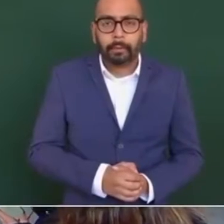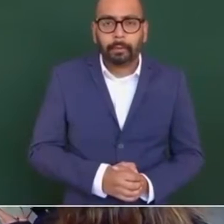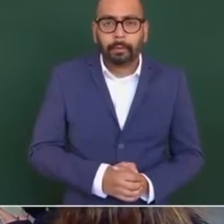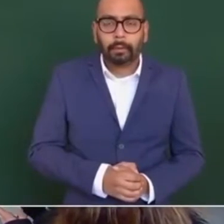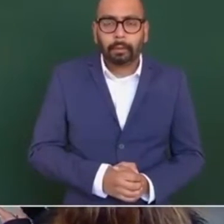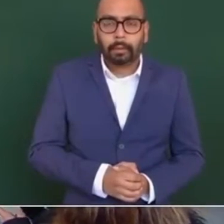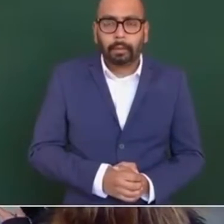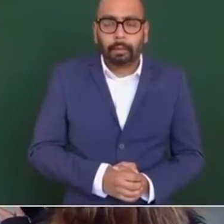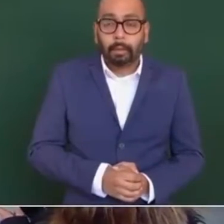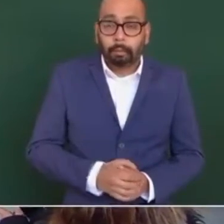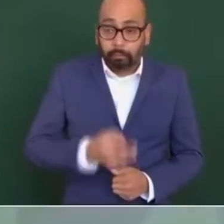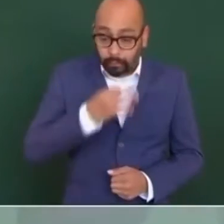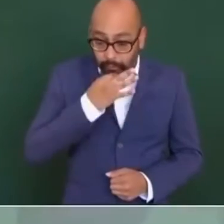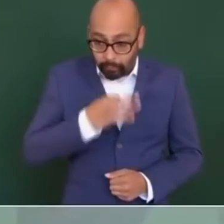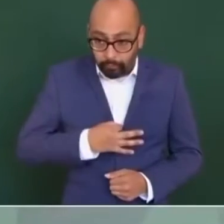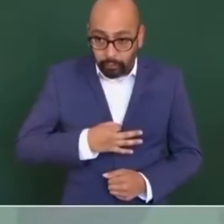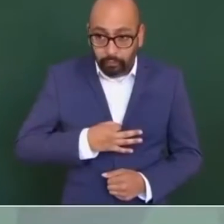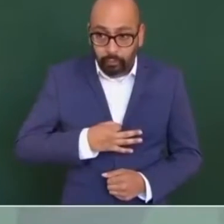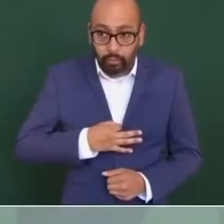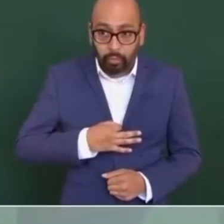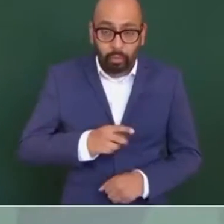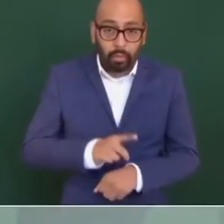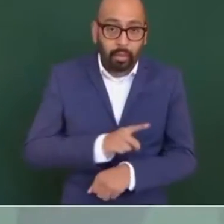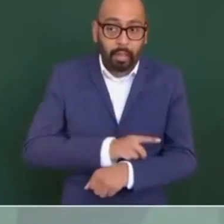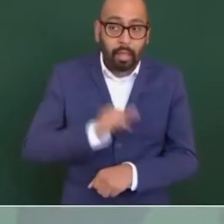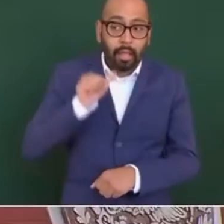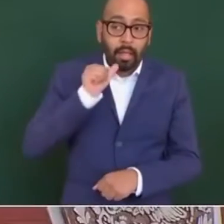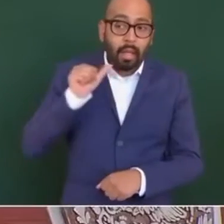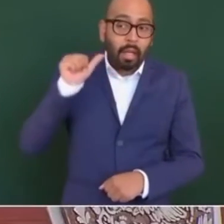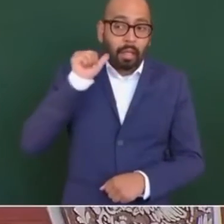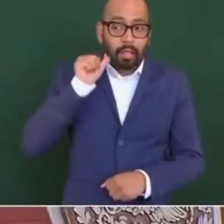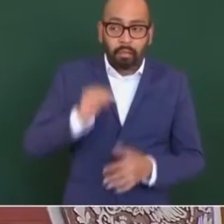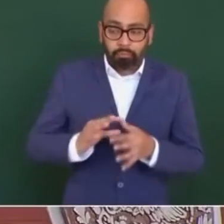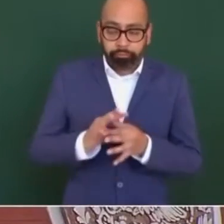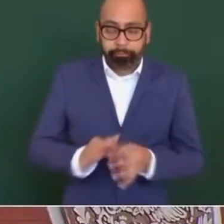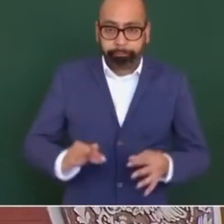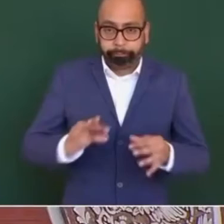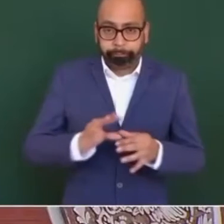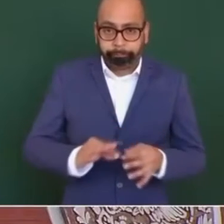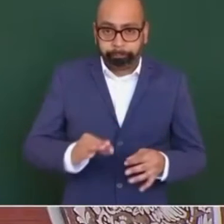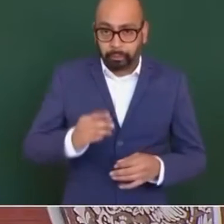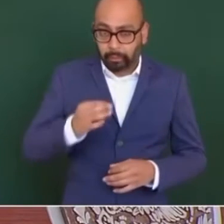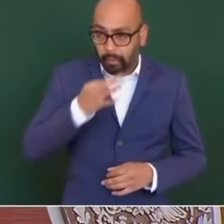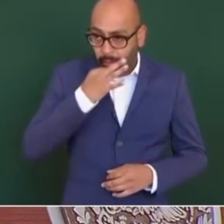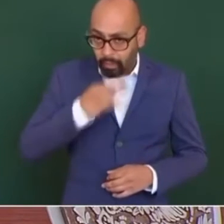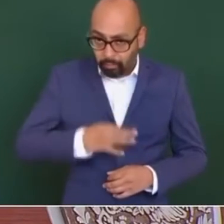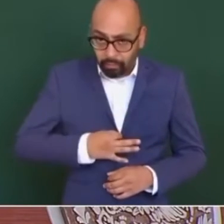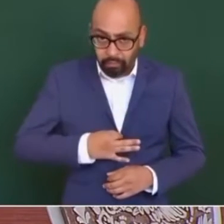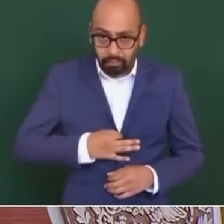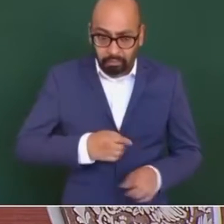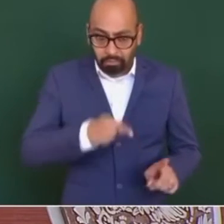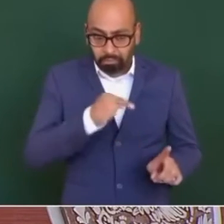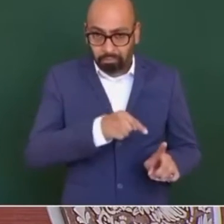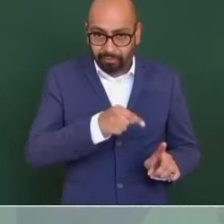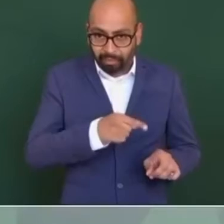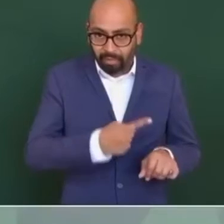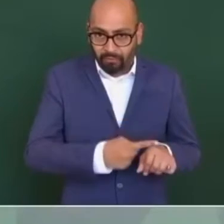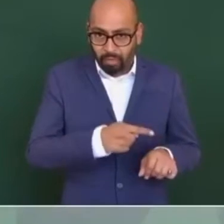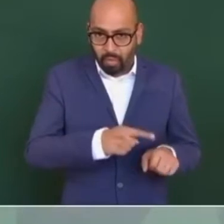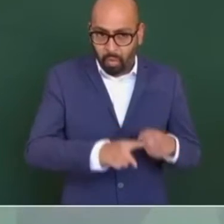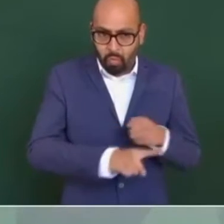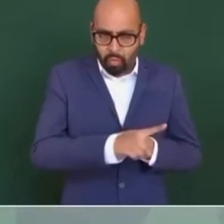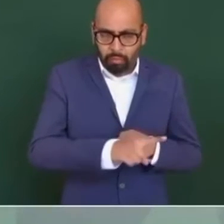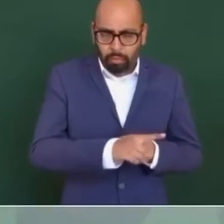el reporte que tengo desde ayer es que está en muy buen estado, que no tiene problema. De todas maneras, se